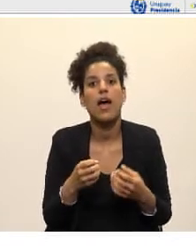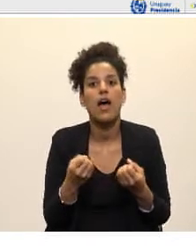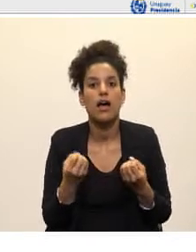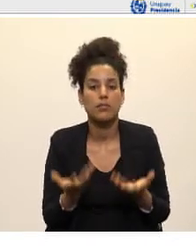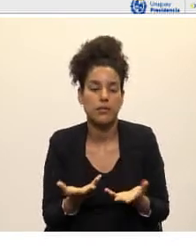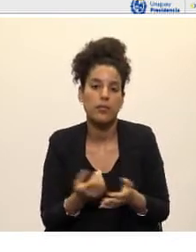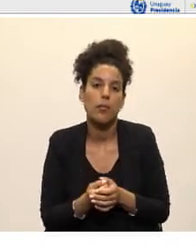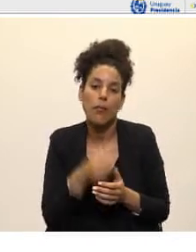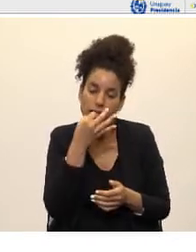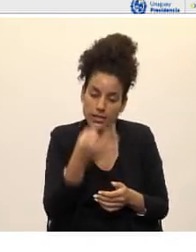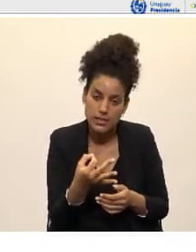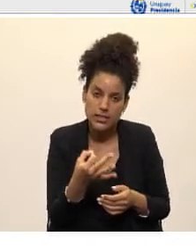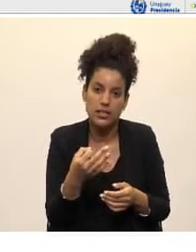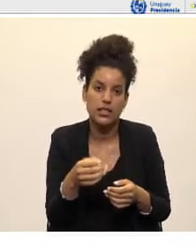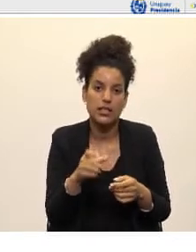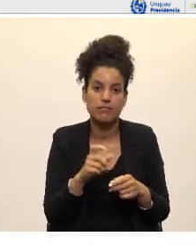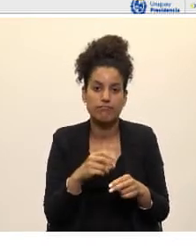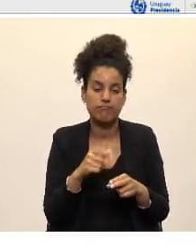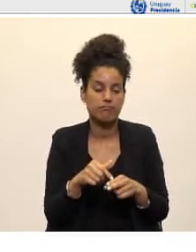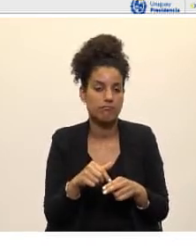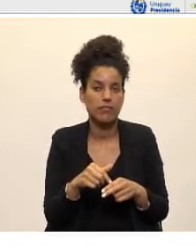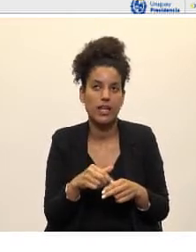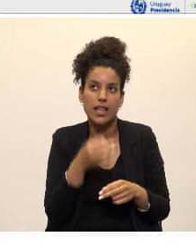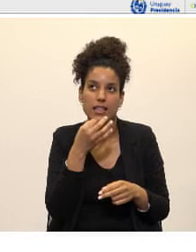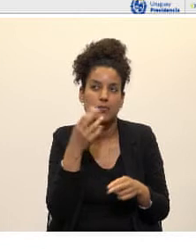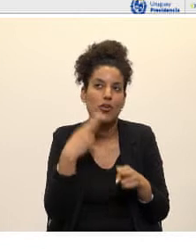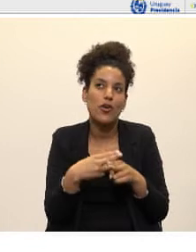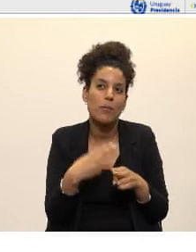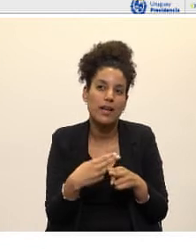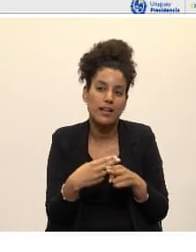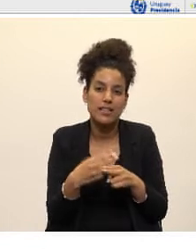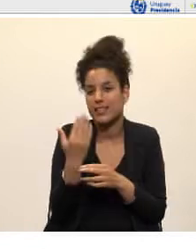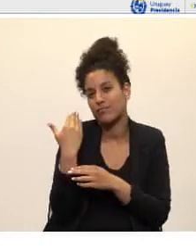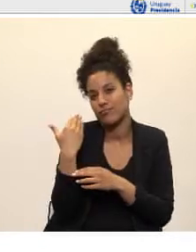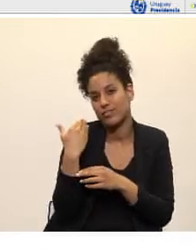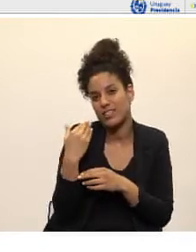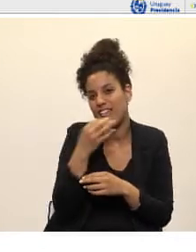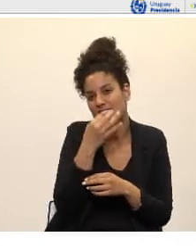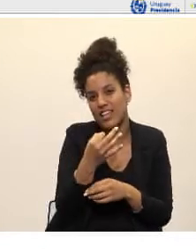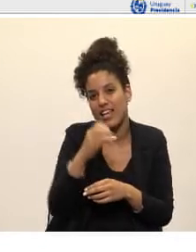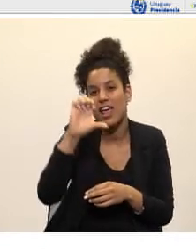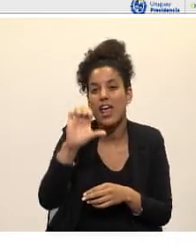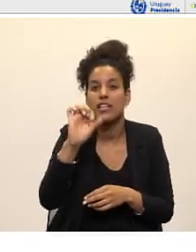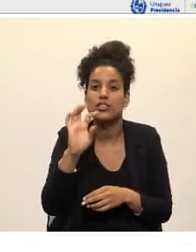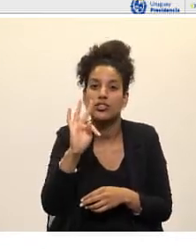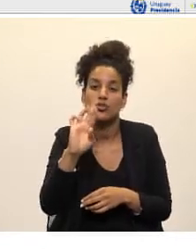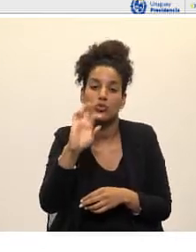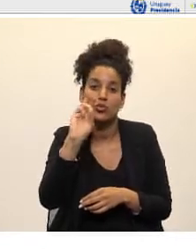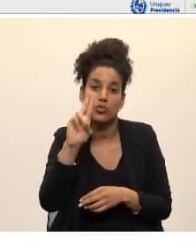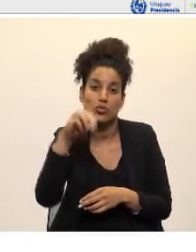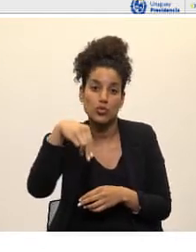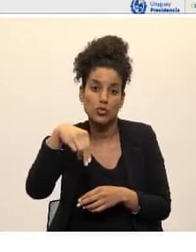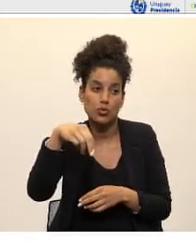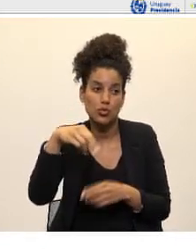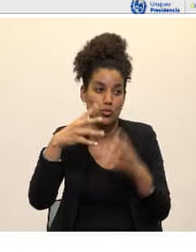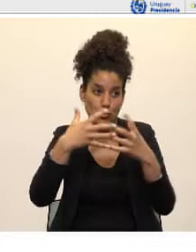lo voy a plantear en estos términos, lo que podríamos llamar, hace un ratito dije los estructurantes de la organización, son las piezas de